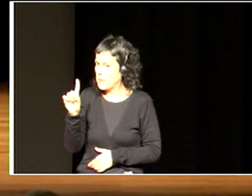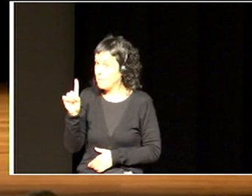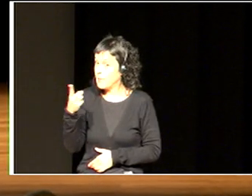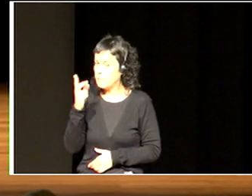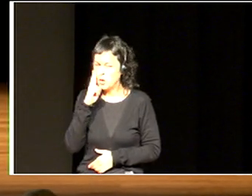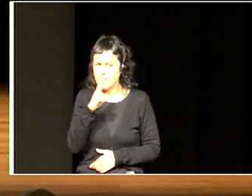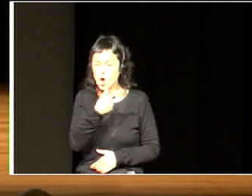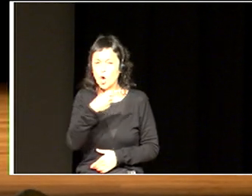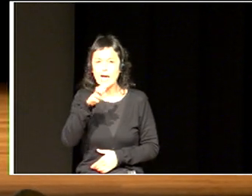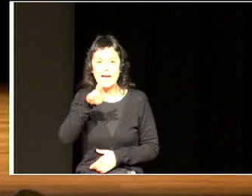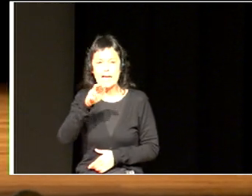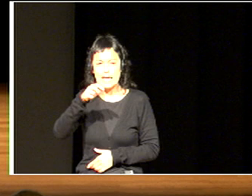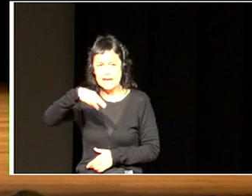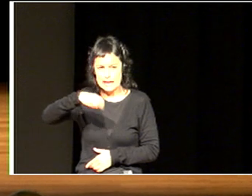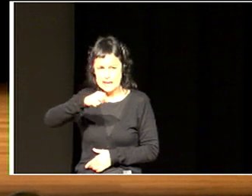germán